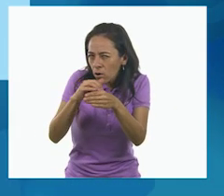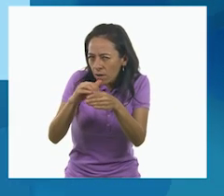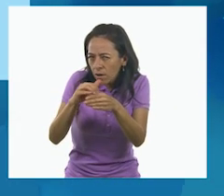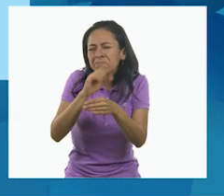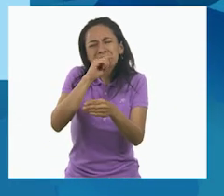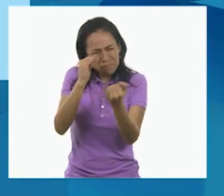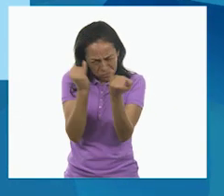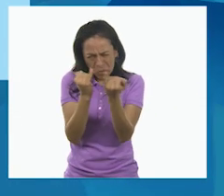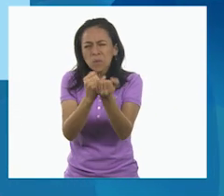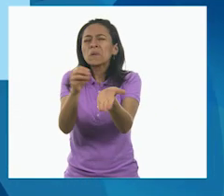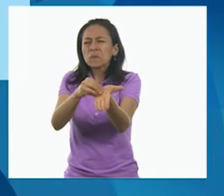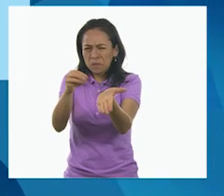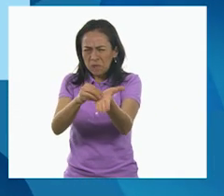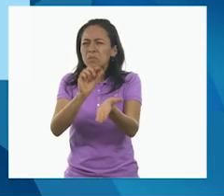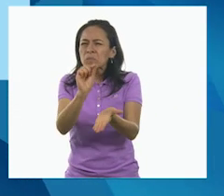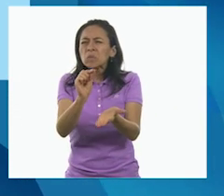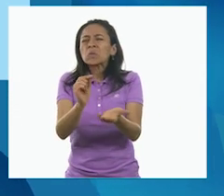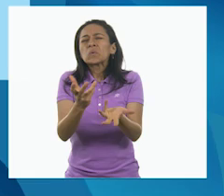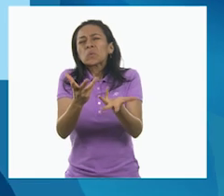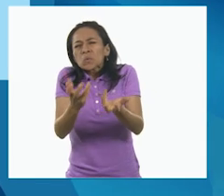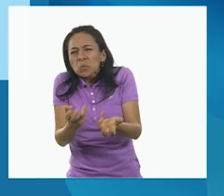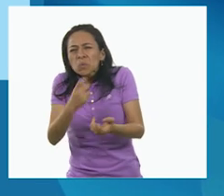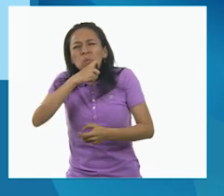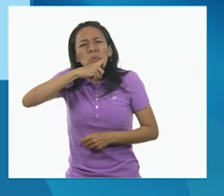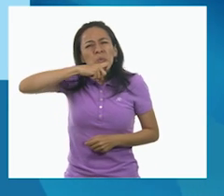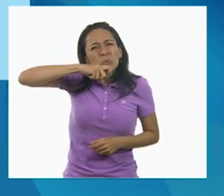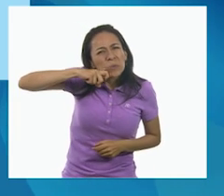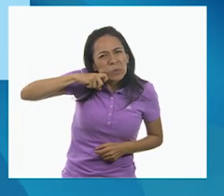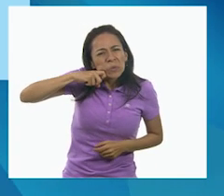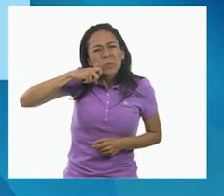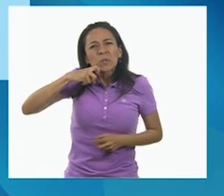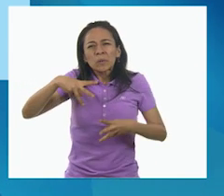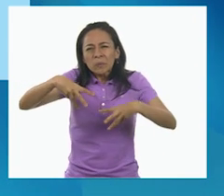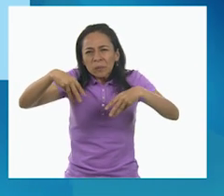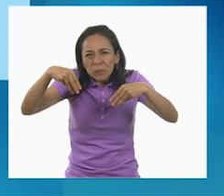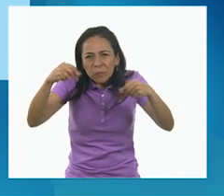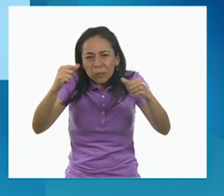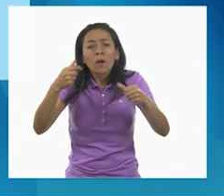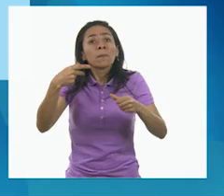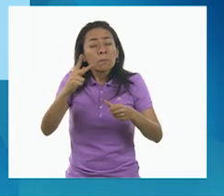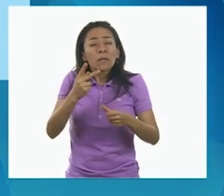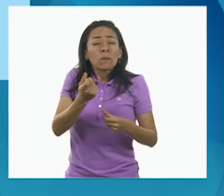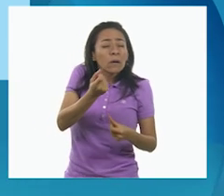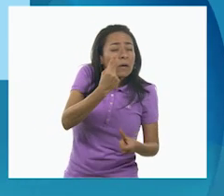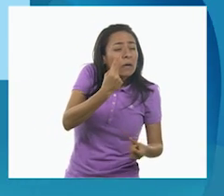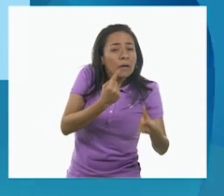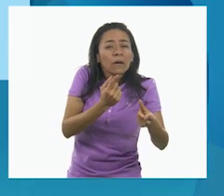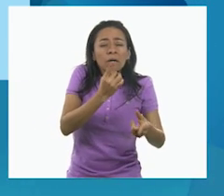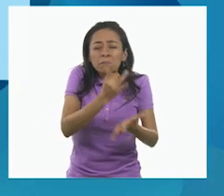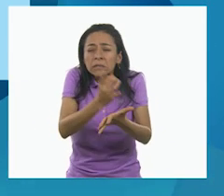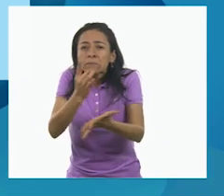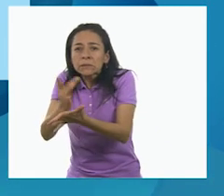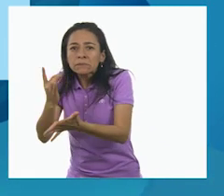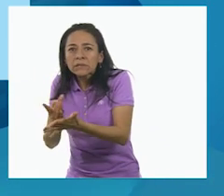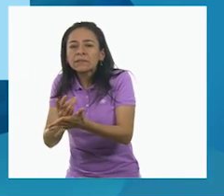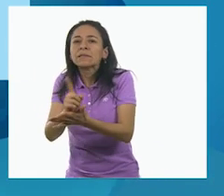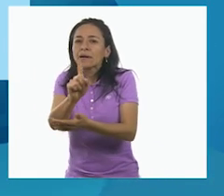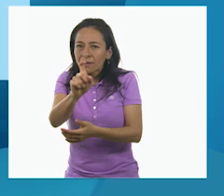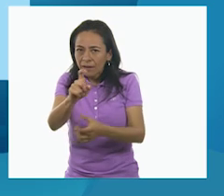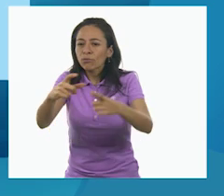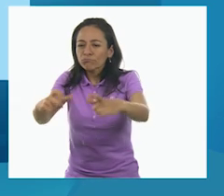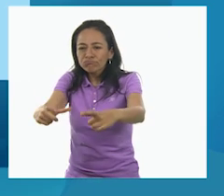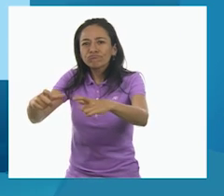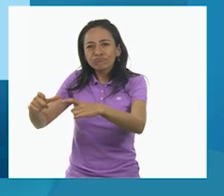muy seca, pero con algunos lugares donde sí hay agua, donde pudieron encontrar algunas